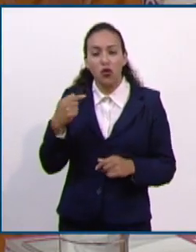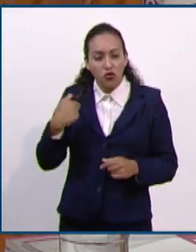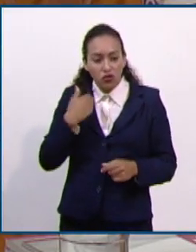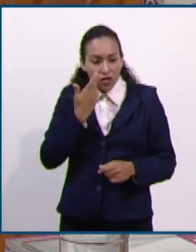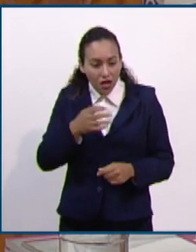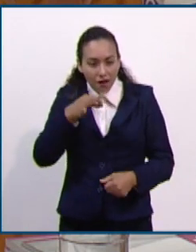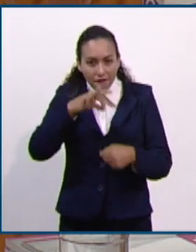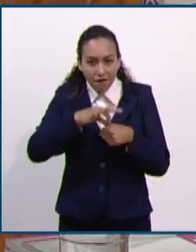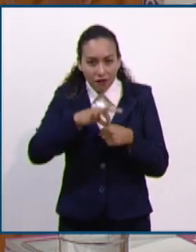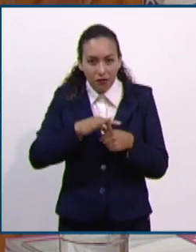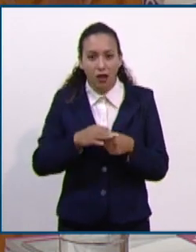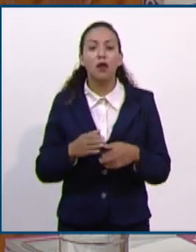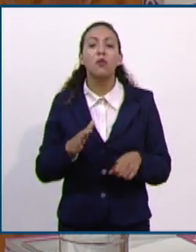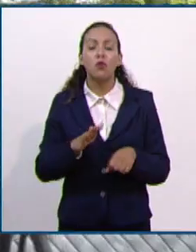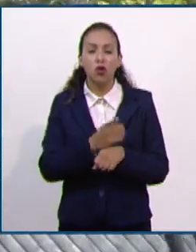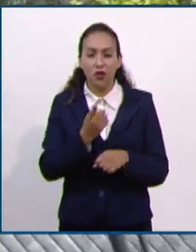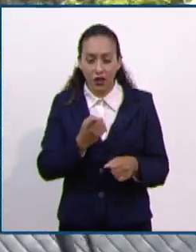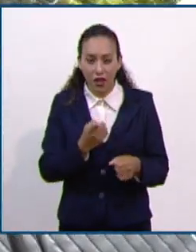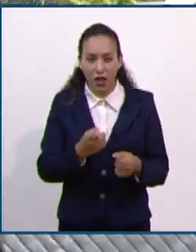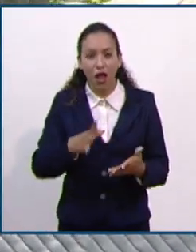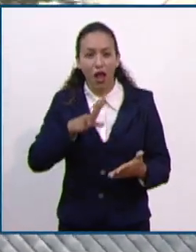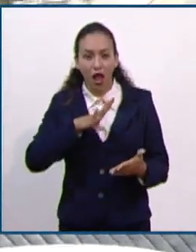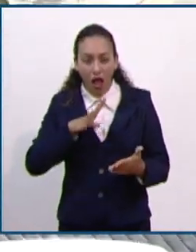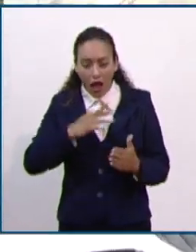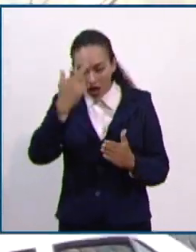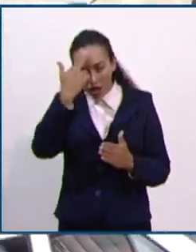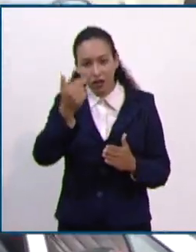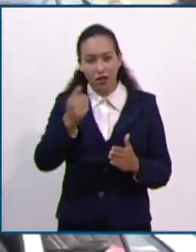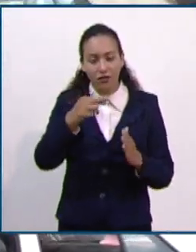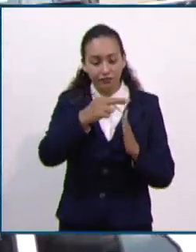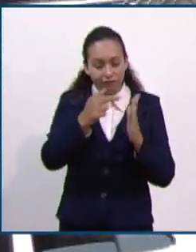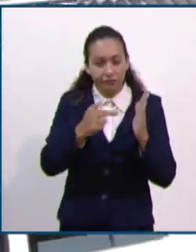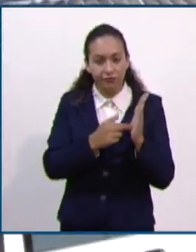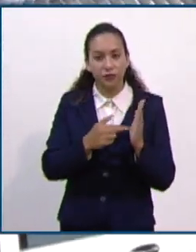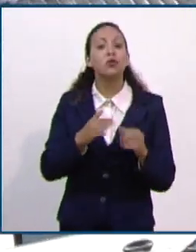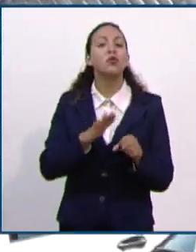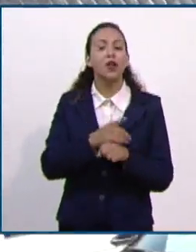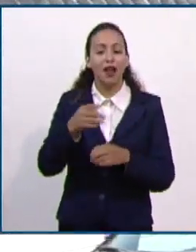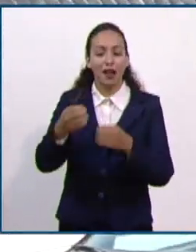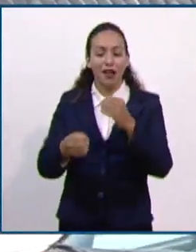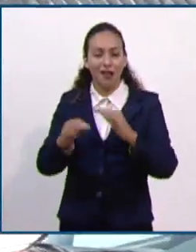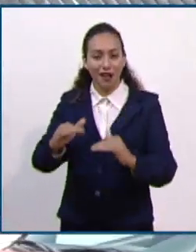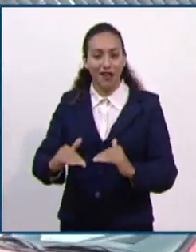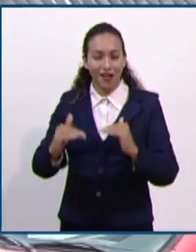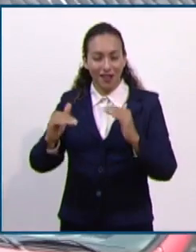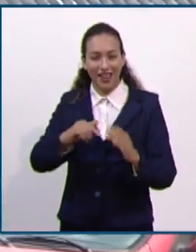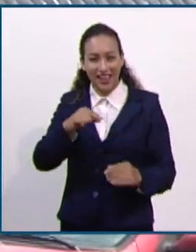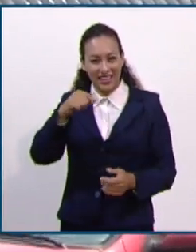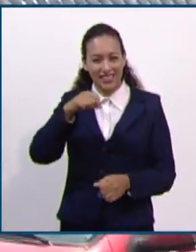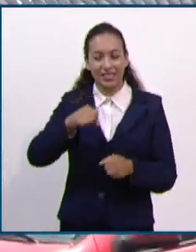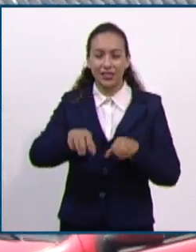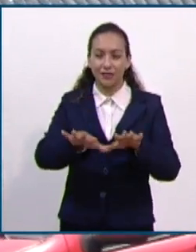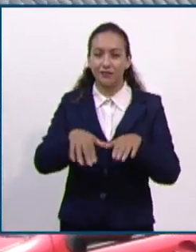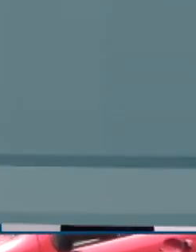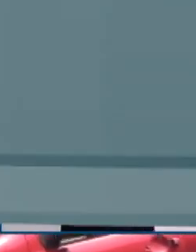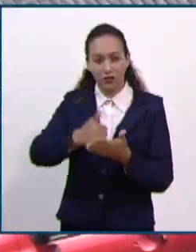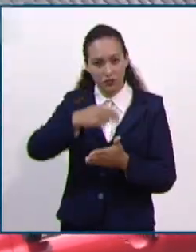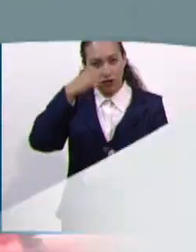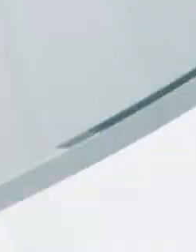bajo el principio de bidimensionalidad en el cargo que la propia Sala Ciudad de México estableció.